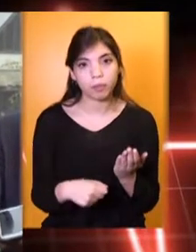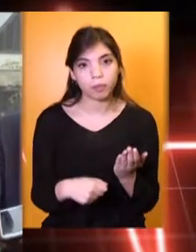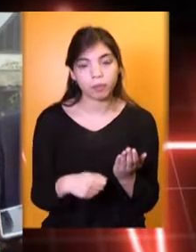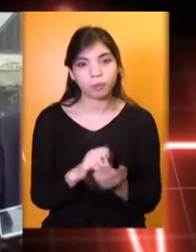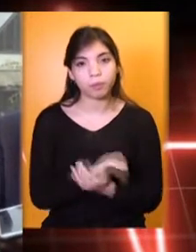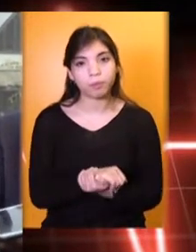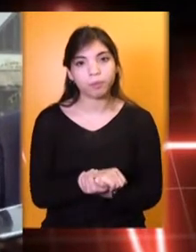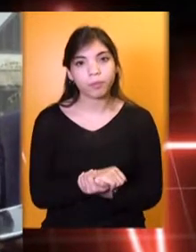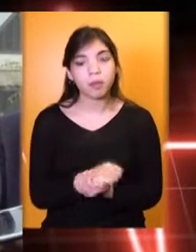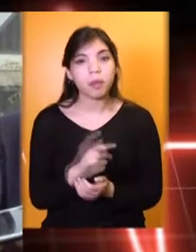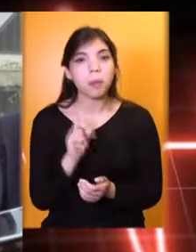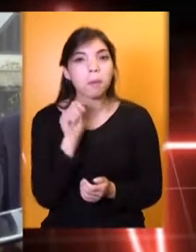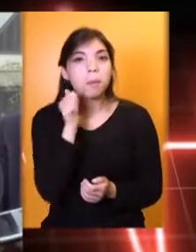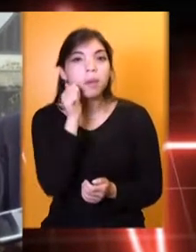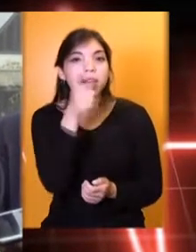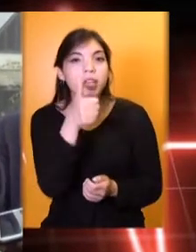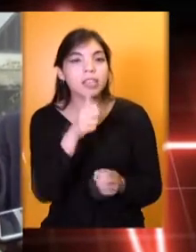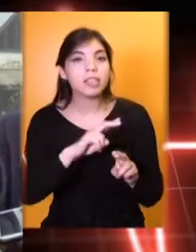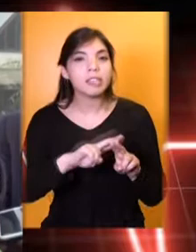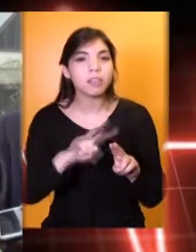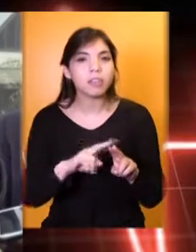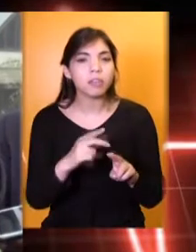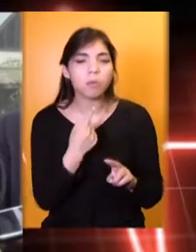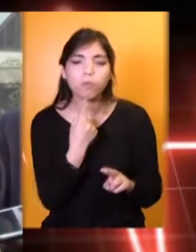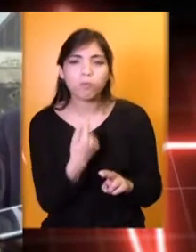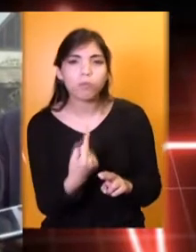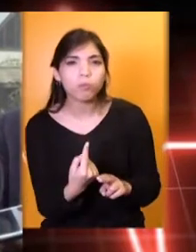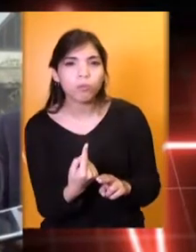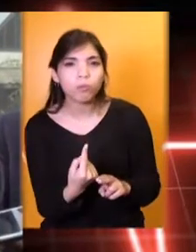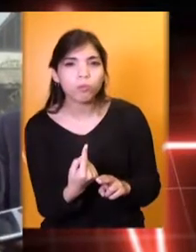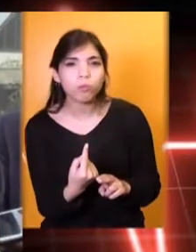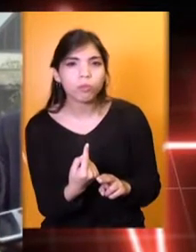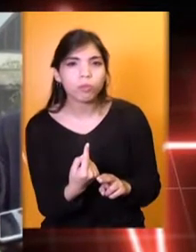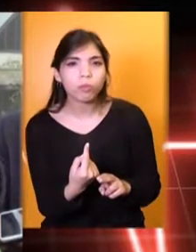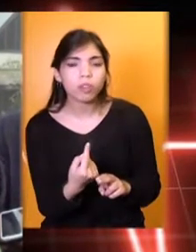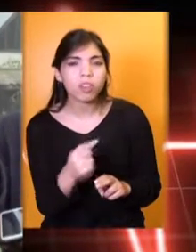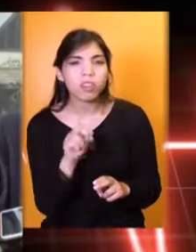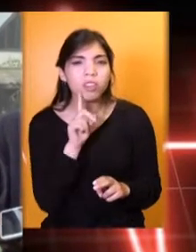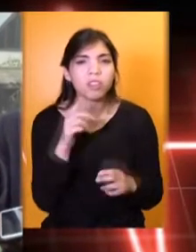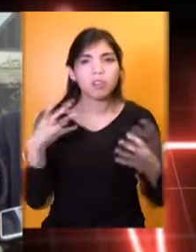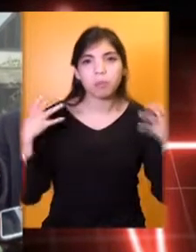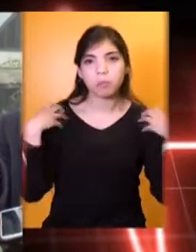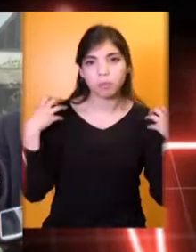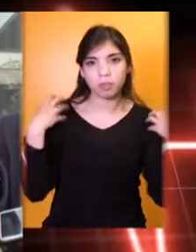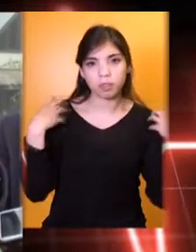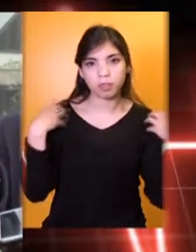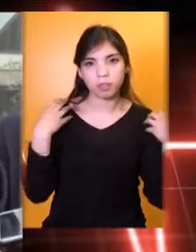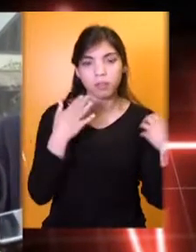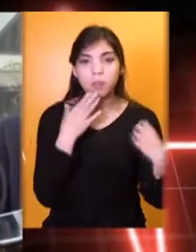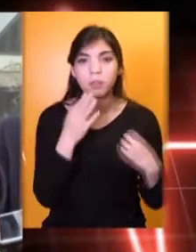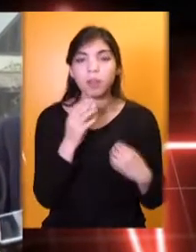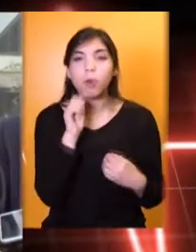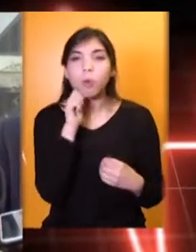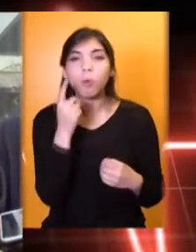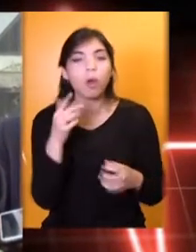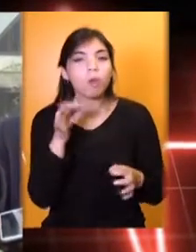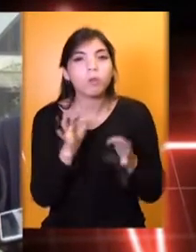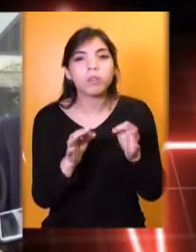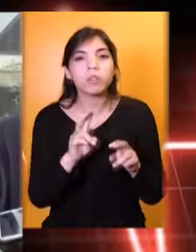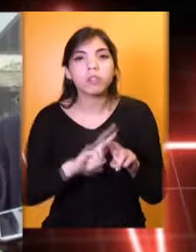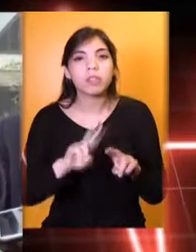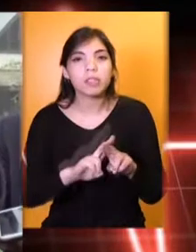ya, mañana se le iban a hacer las respectivas consultas respecto de aceptación o no de responsabilidad y la discusión respecto de las medidas cautelares